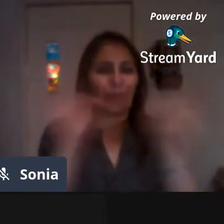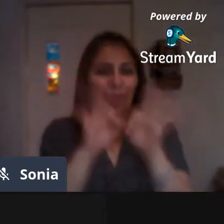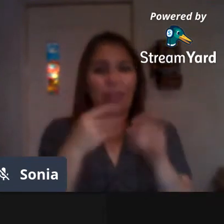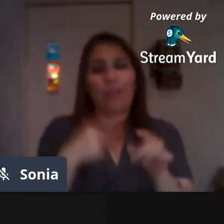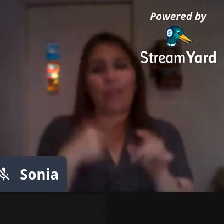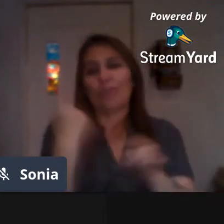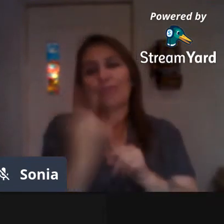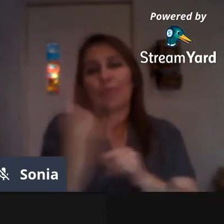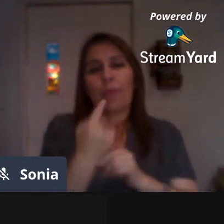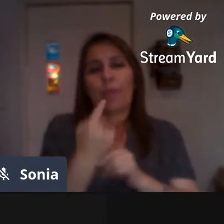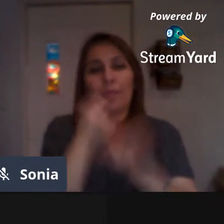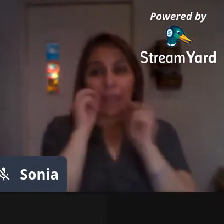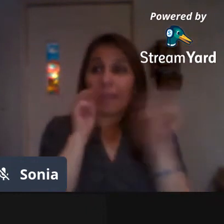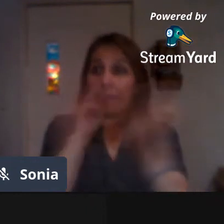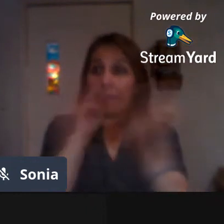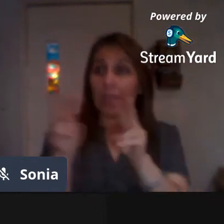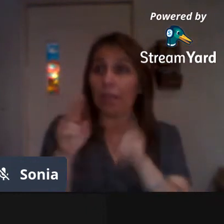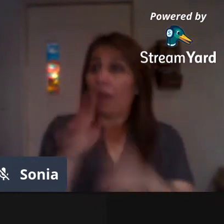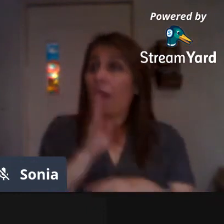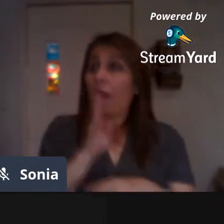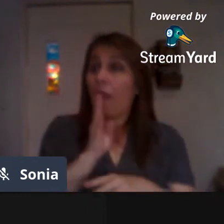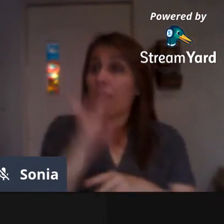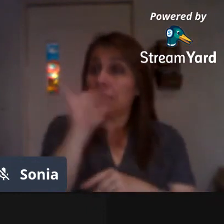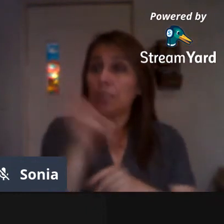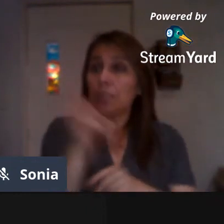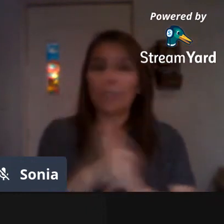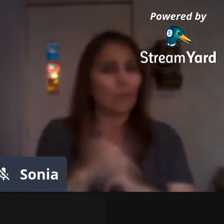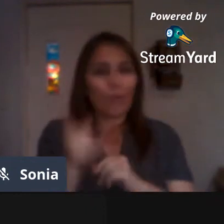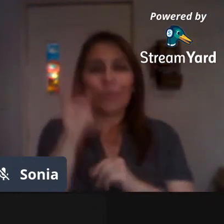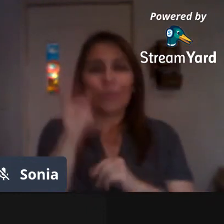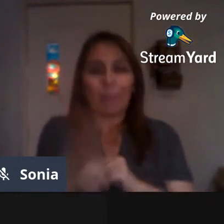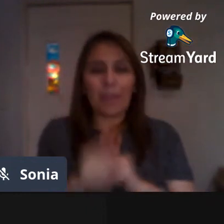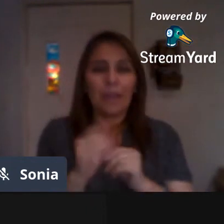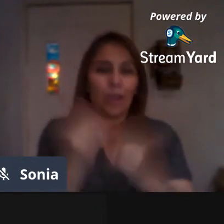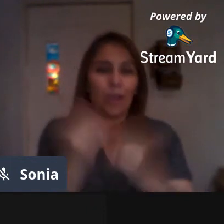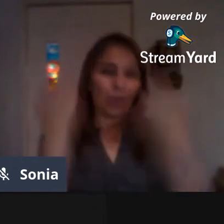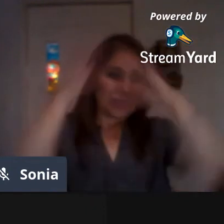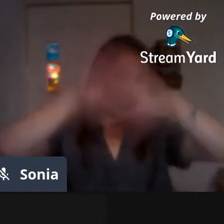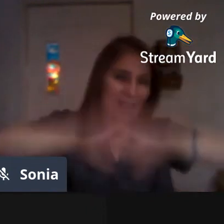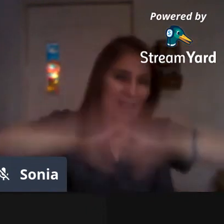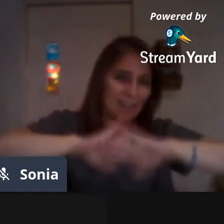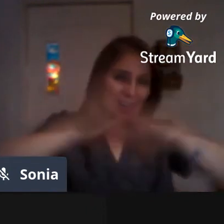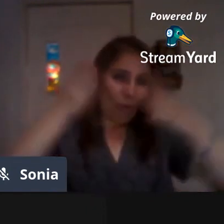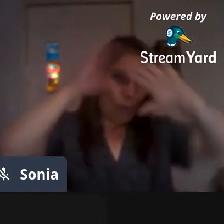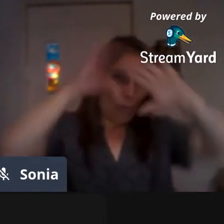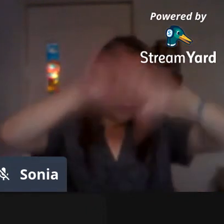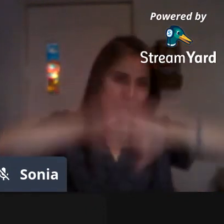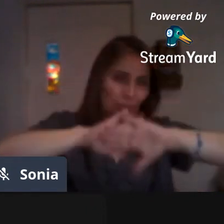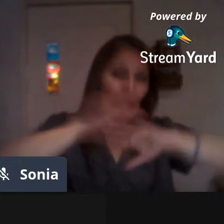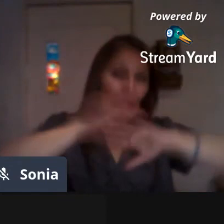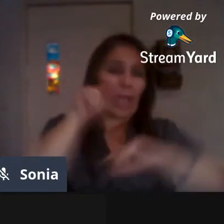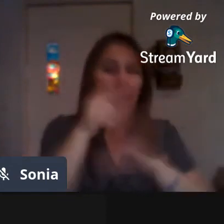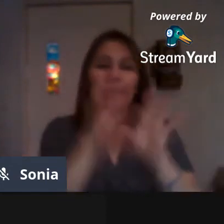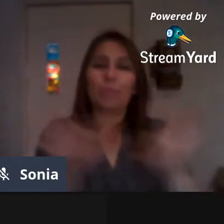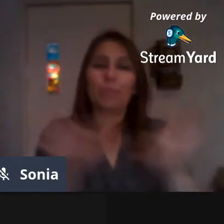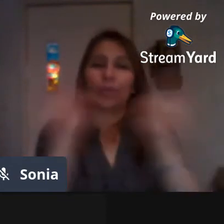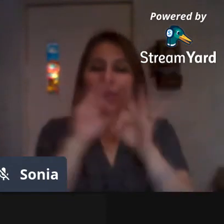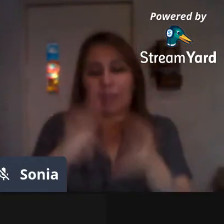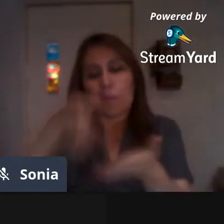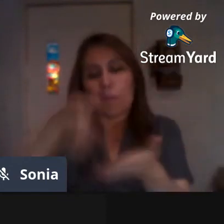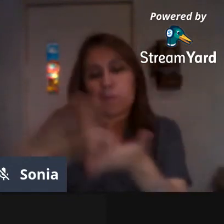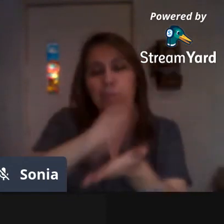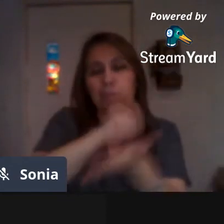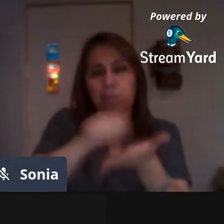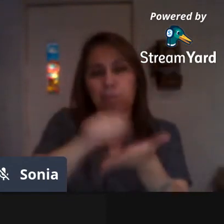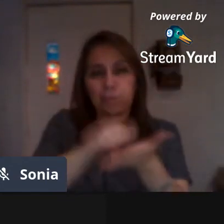tener que poderlo llevar a un ejercicio escrito de acera entre realidad desde la música desde la